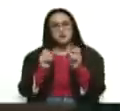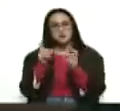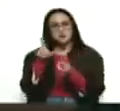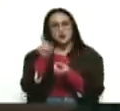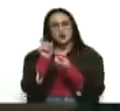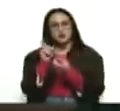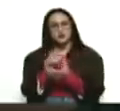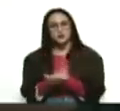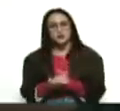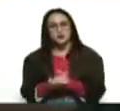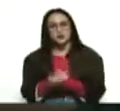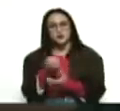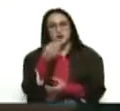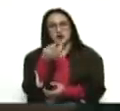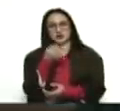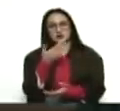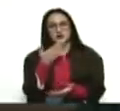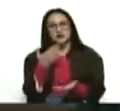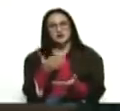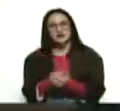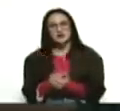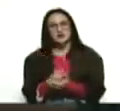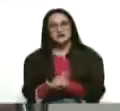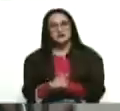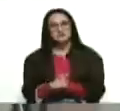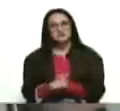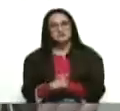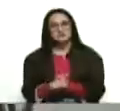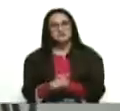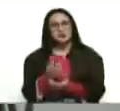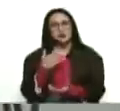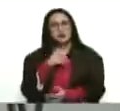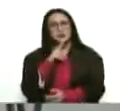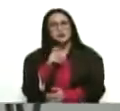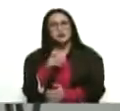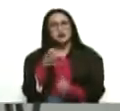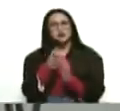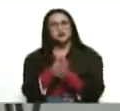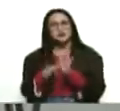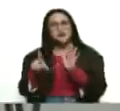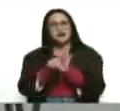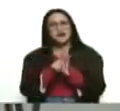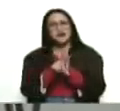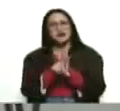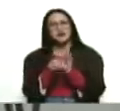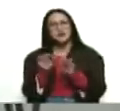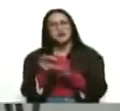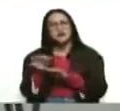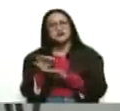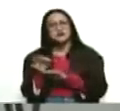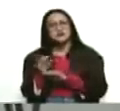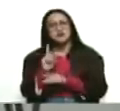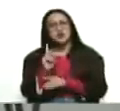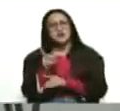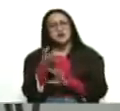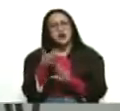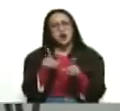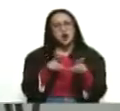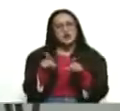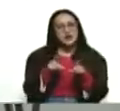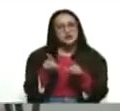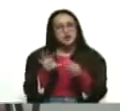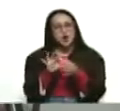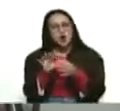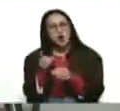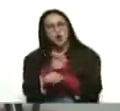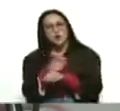tardes. ¿Cómo está, Daisy? Bien, ¿cómo le va? Bien, bien. Quería preguntarle sobre la ley, si los municipios tienen que hacer alguna coordinación con el